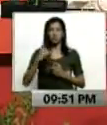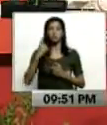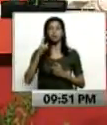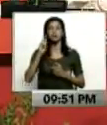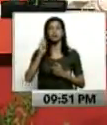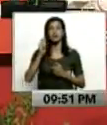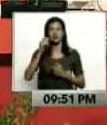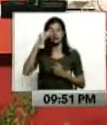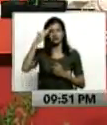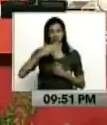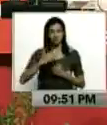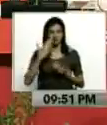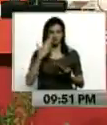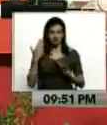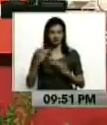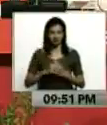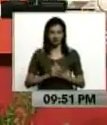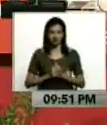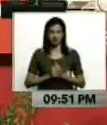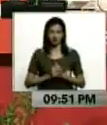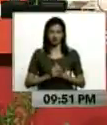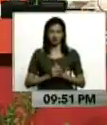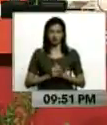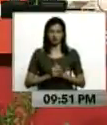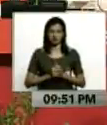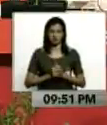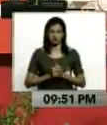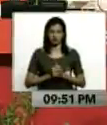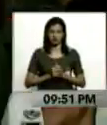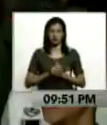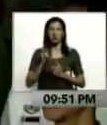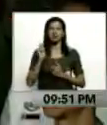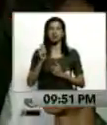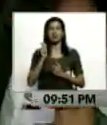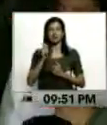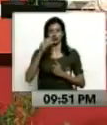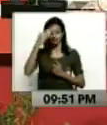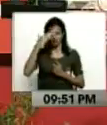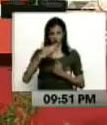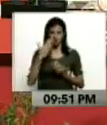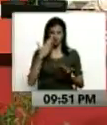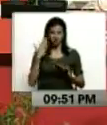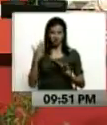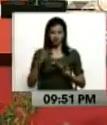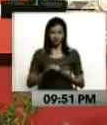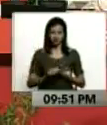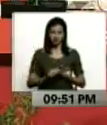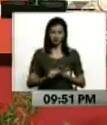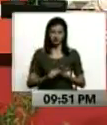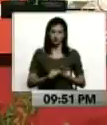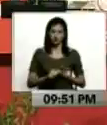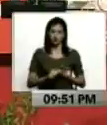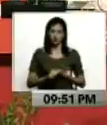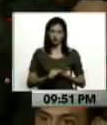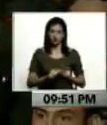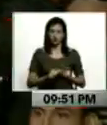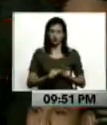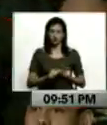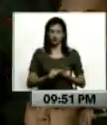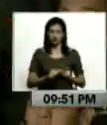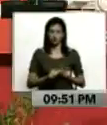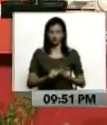primer Teniente José Ángel daa Carmona Teniente fragata Pedro José caden